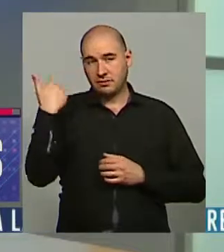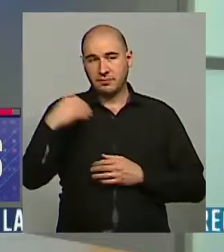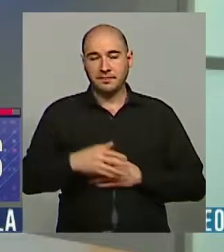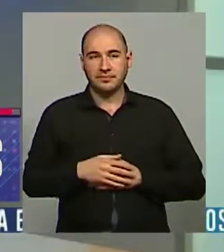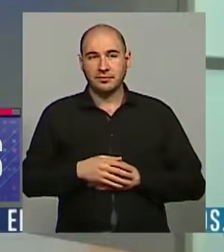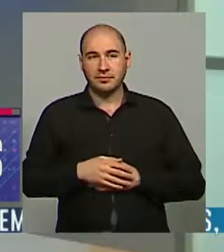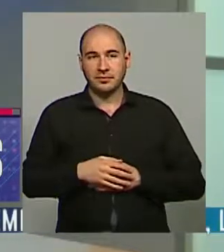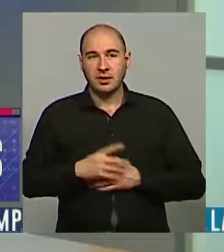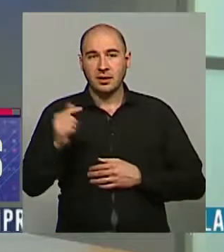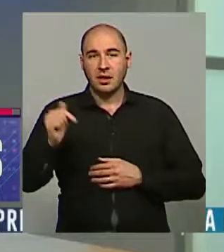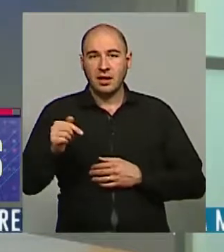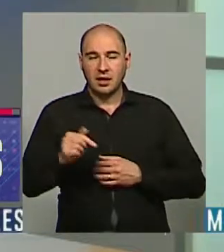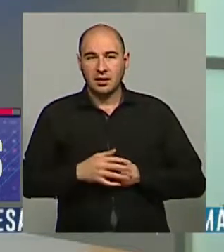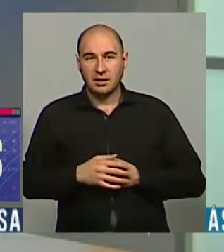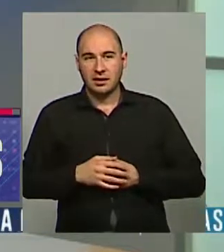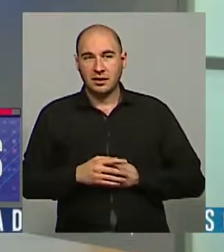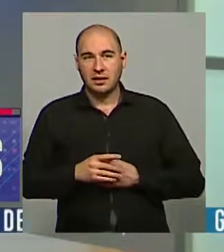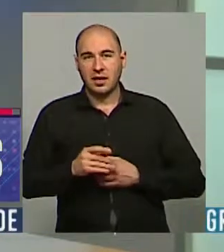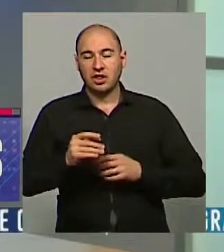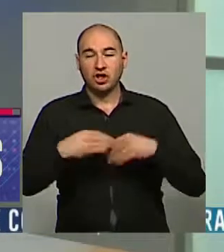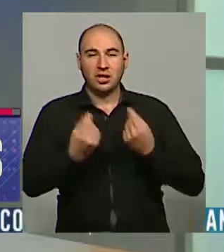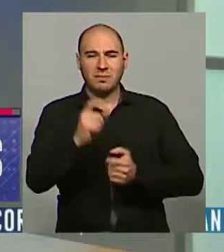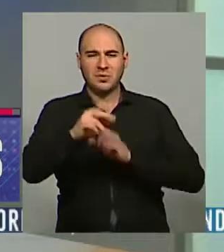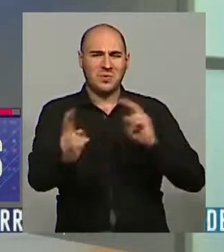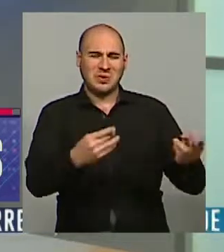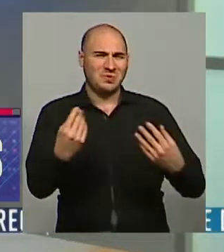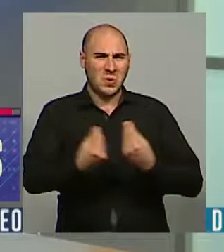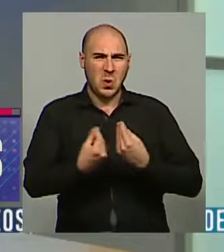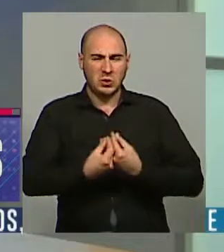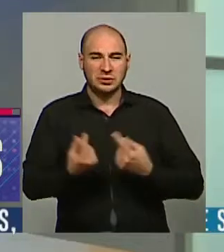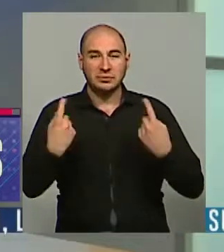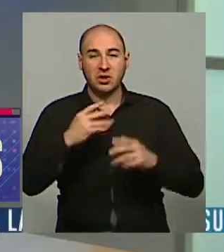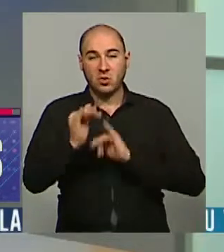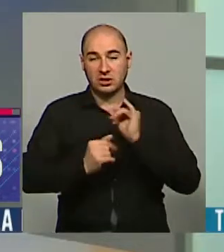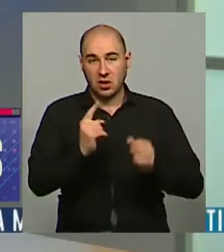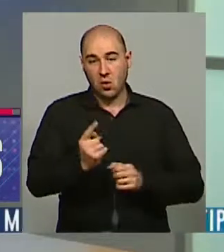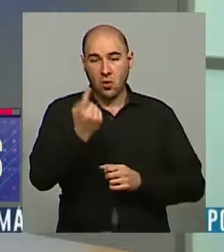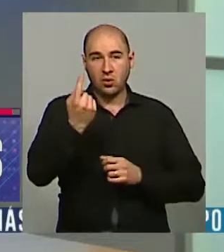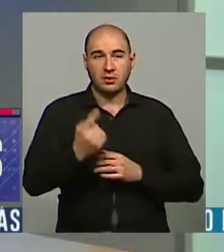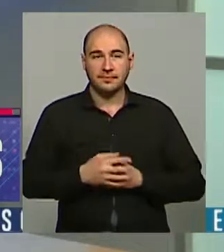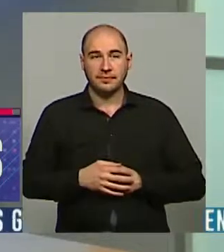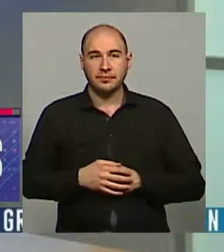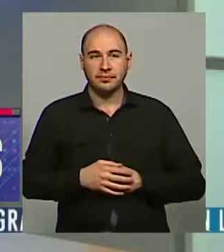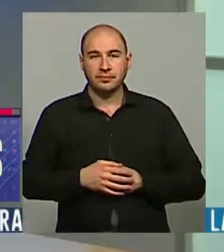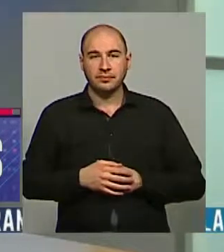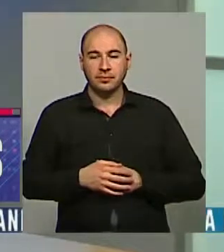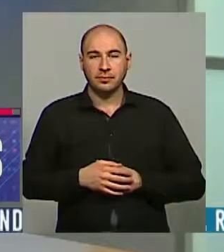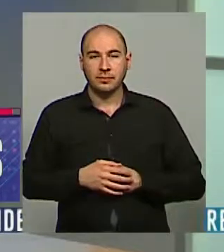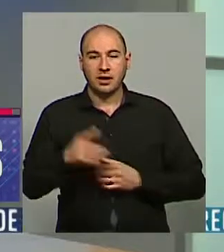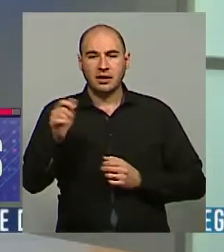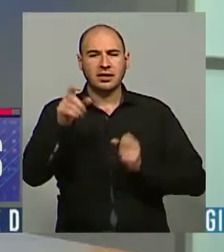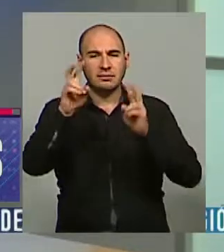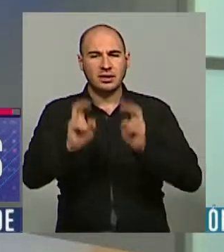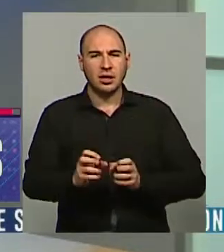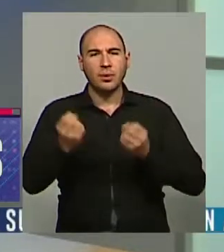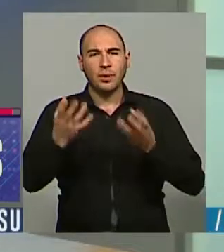dos que dejó un saldo realmente de muertos importantes, pero hay que decir que uno está